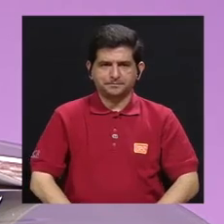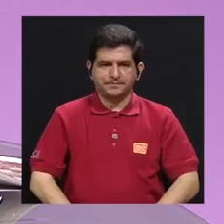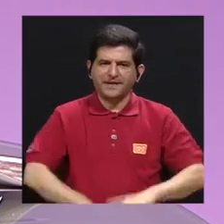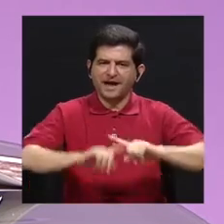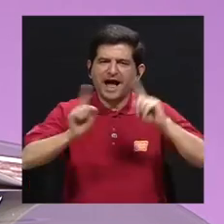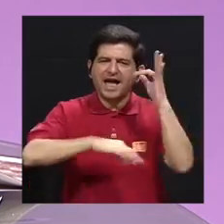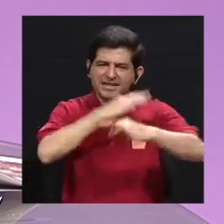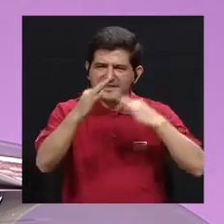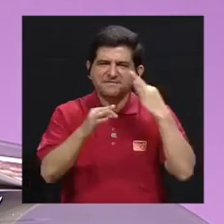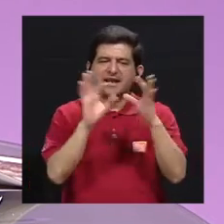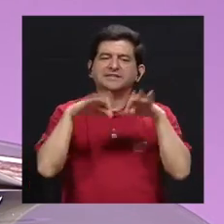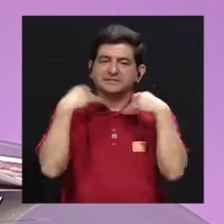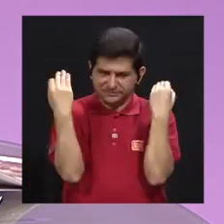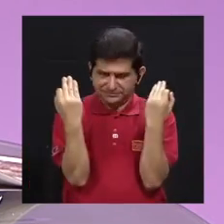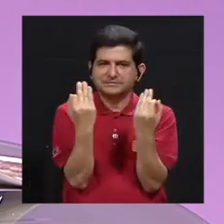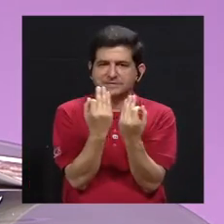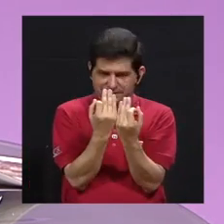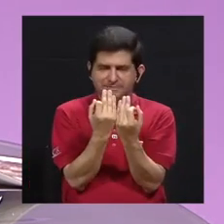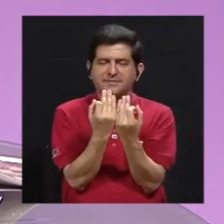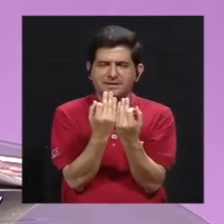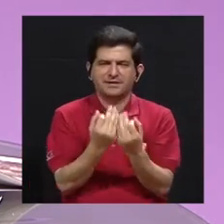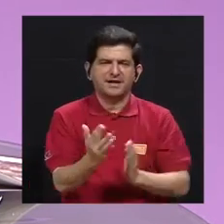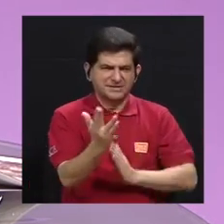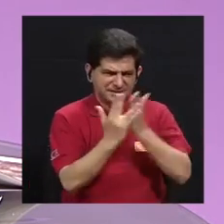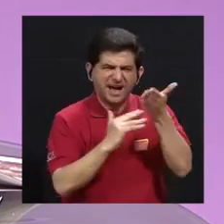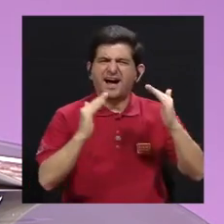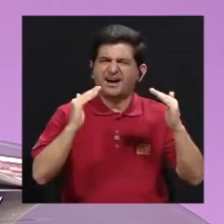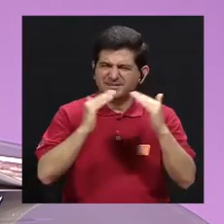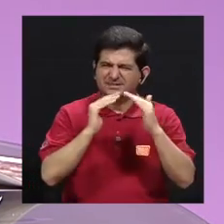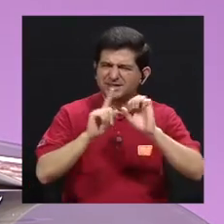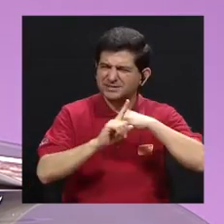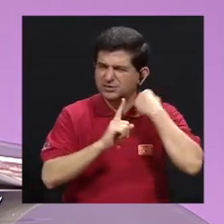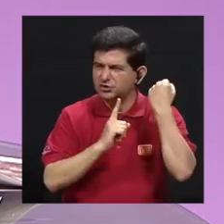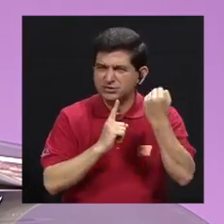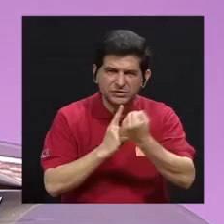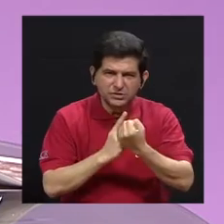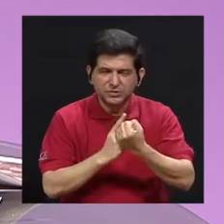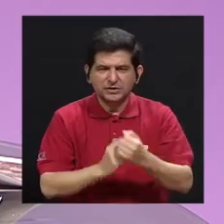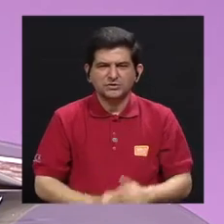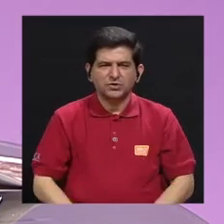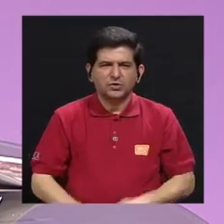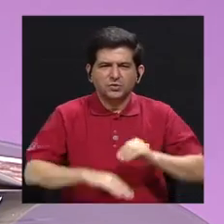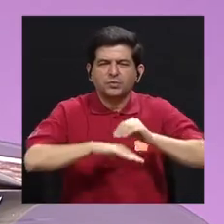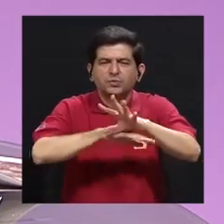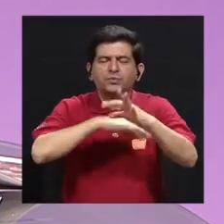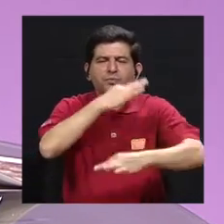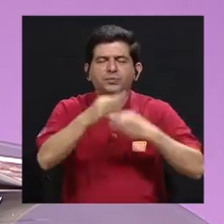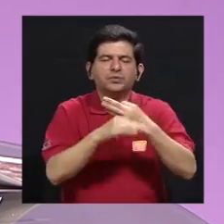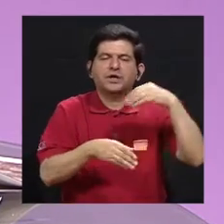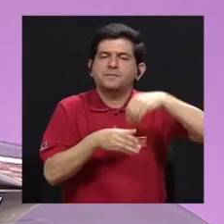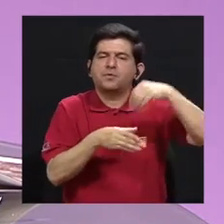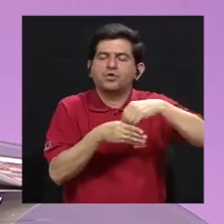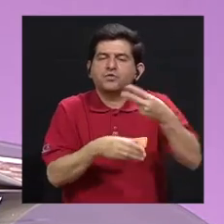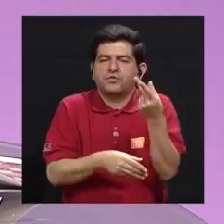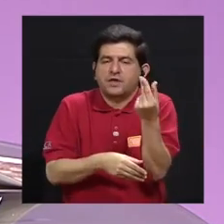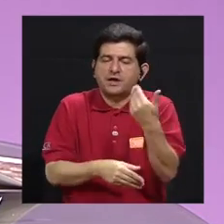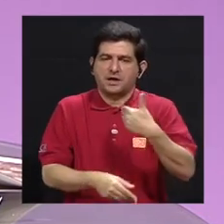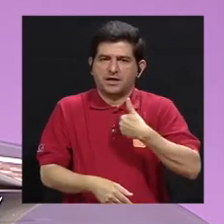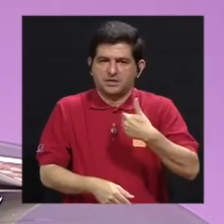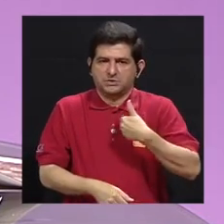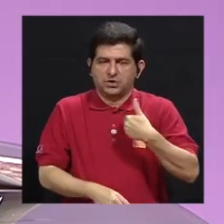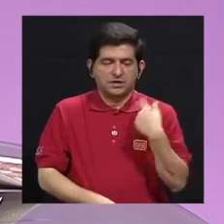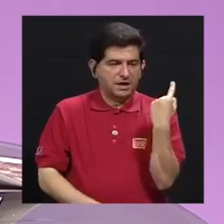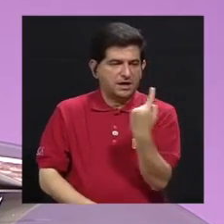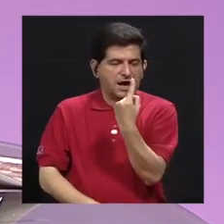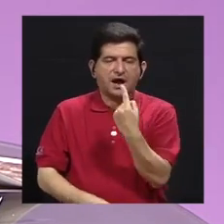hay diferentes tipos de familias y esto del acceso a la vivienda está muy premiado por el tipo de ingresos que tengan